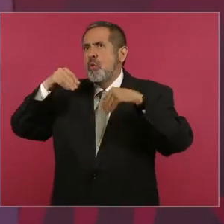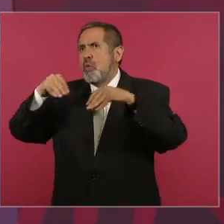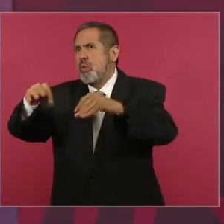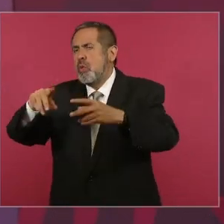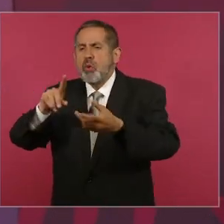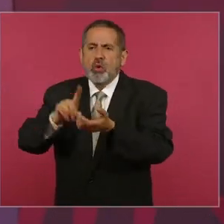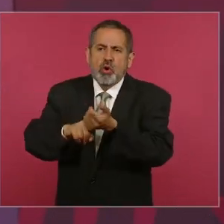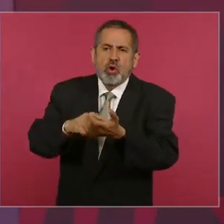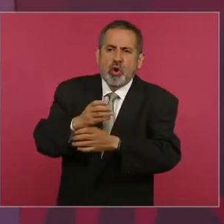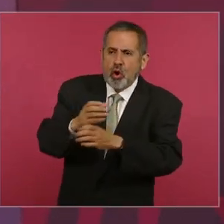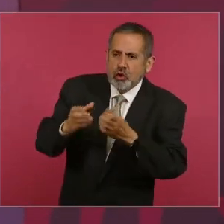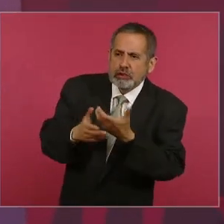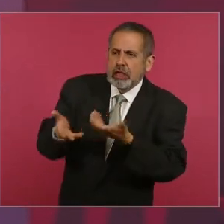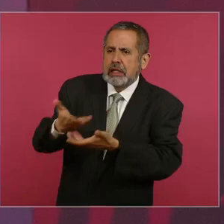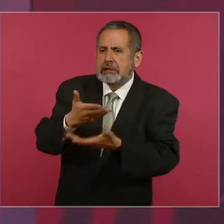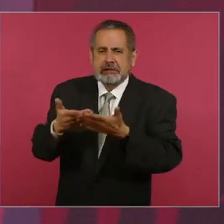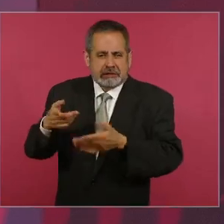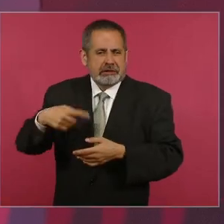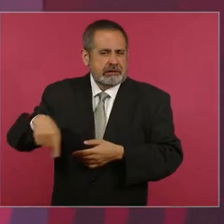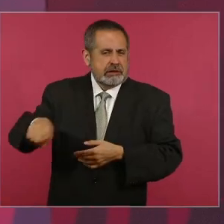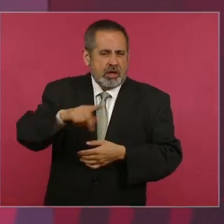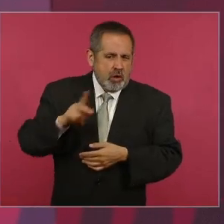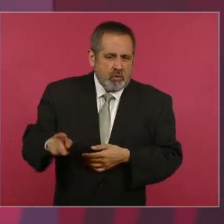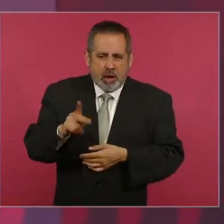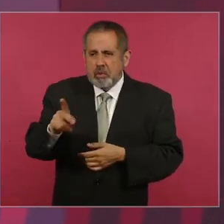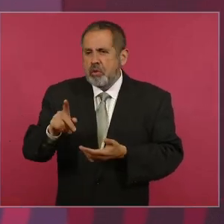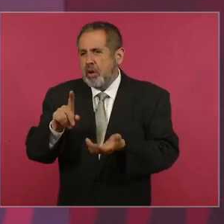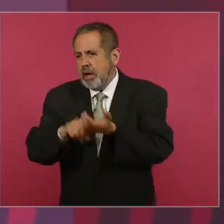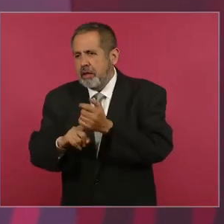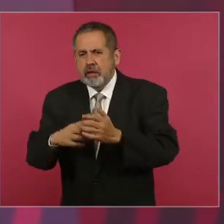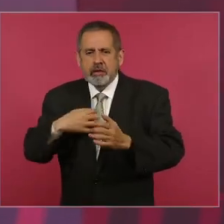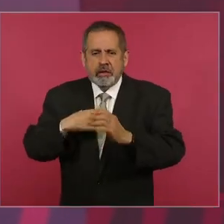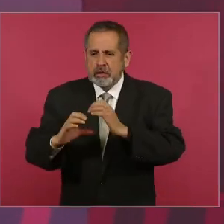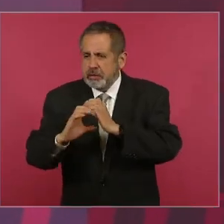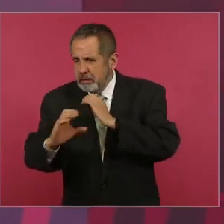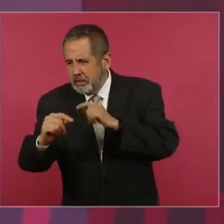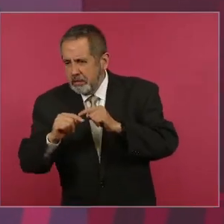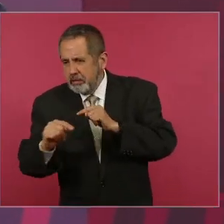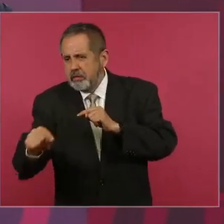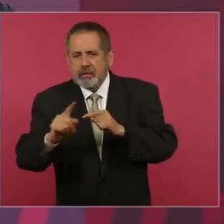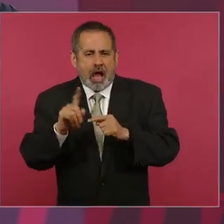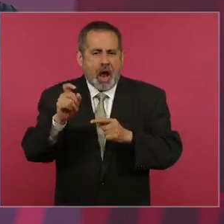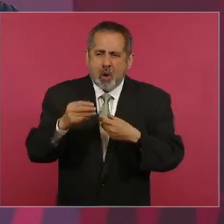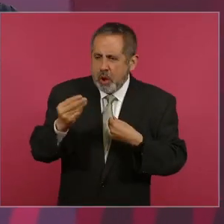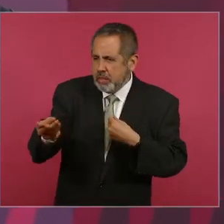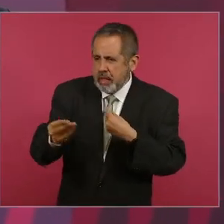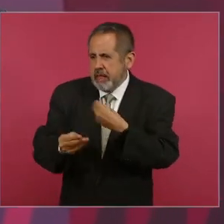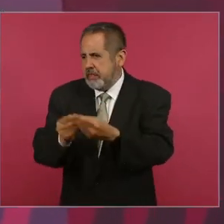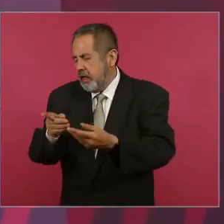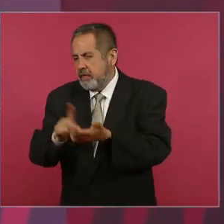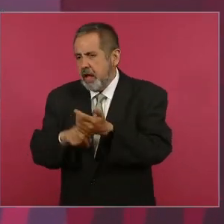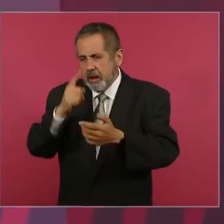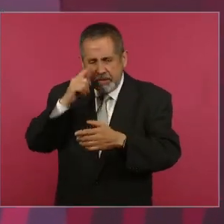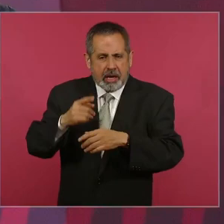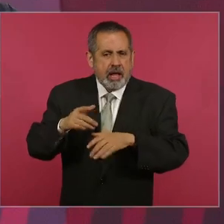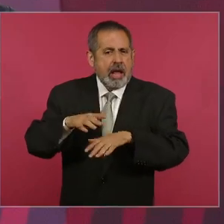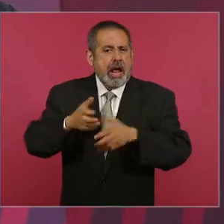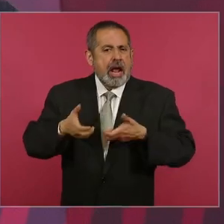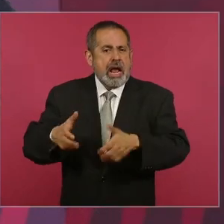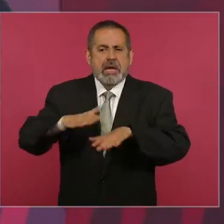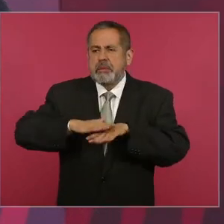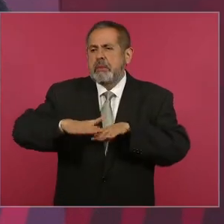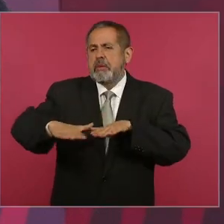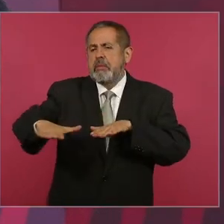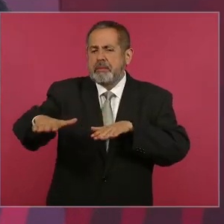para introducir drenaje, para el abasto del agua, para pavimentar las